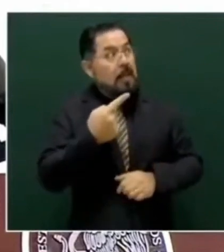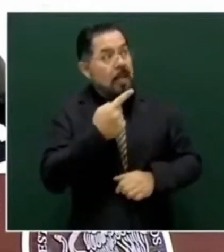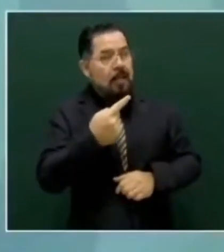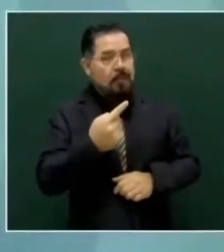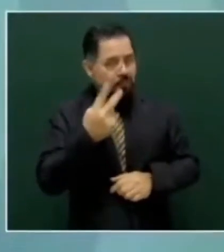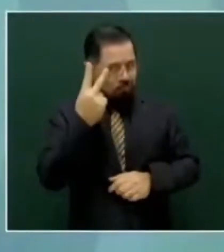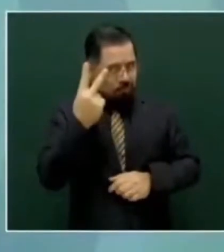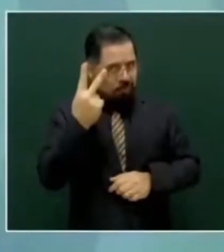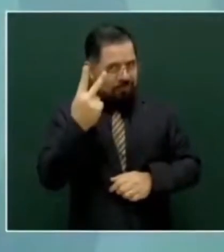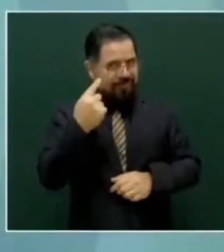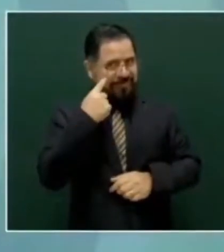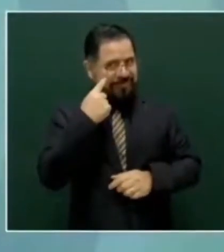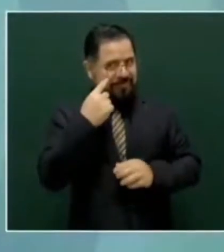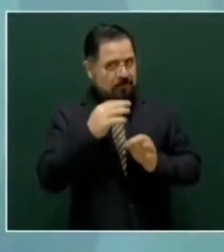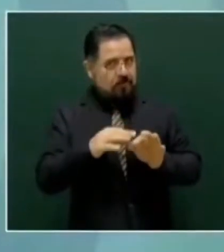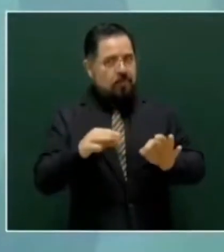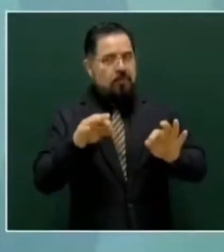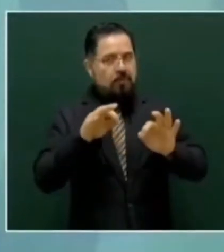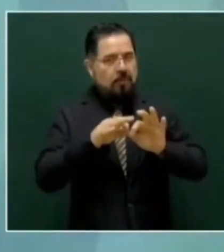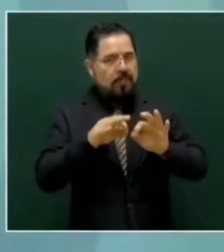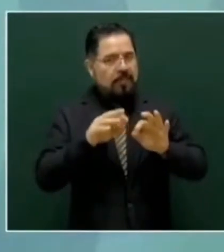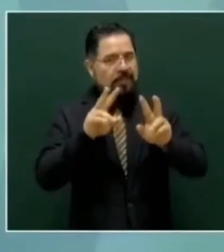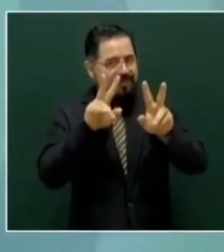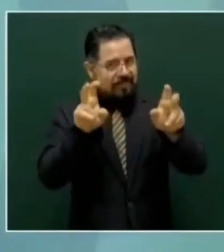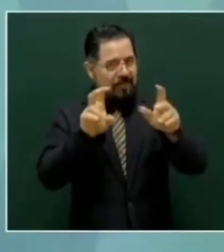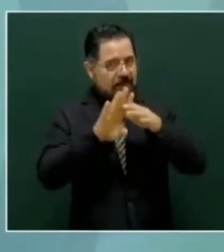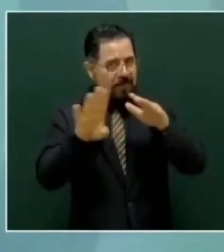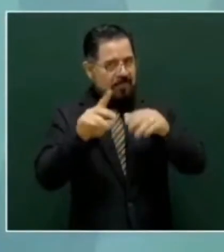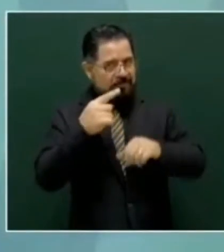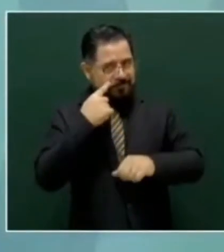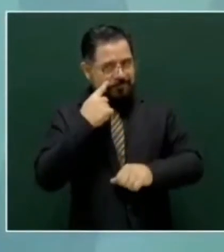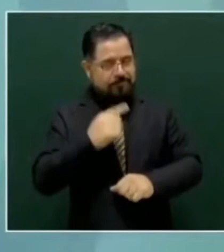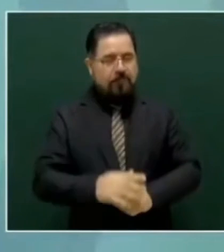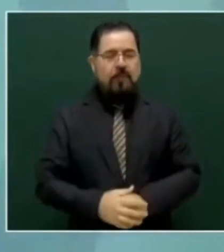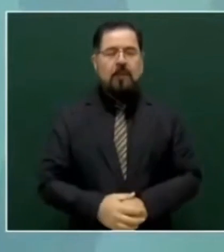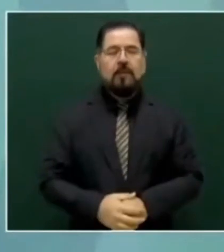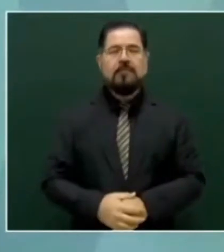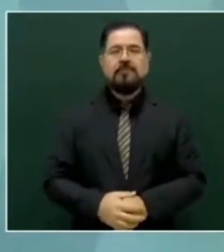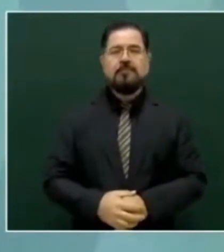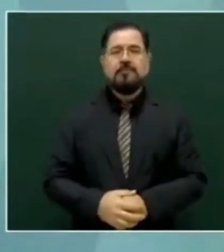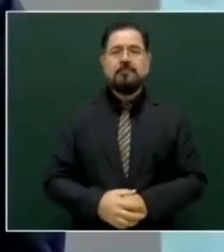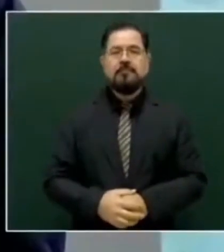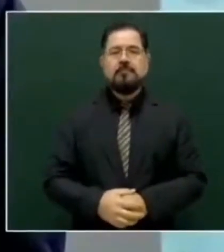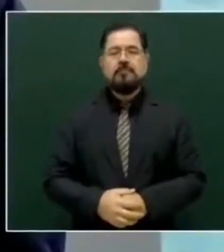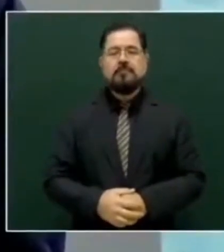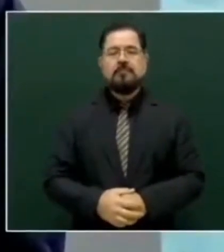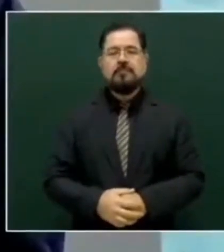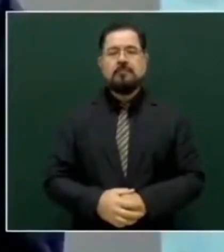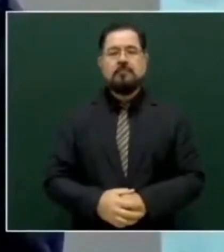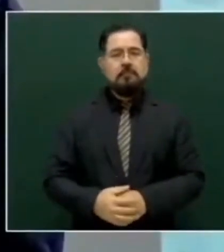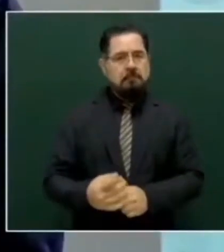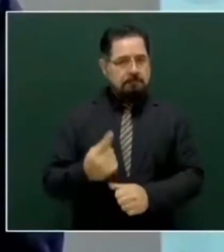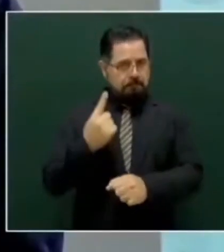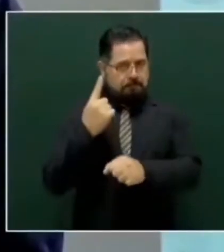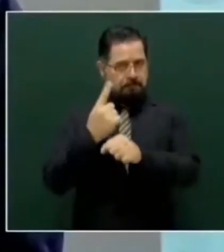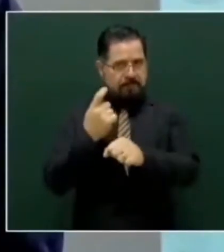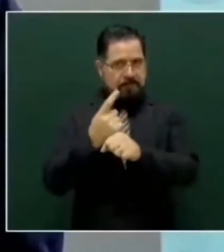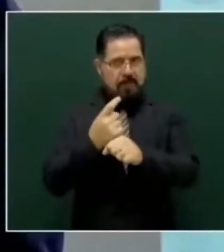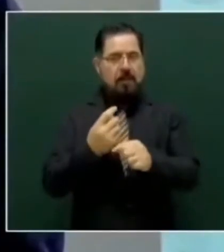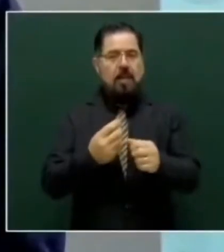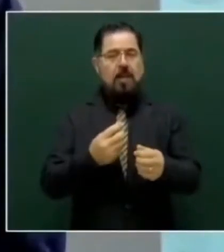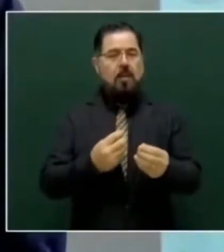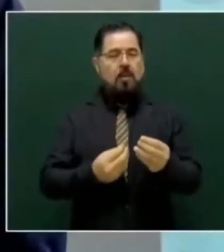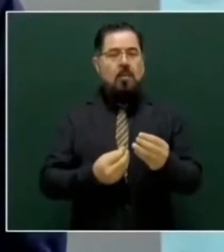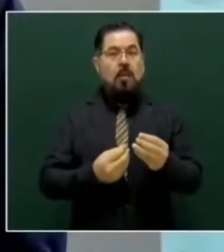importantes en materia migratoria. Primero, que está otorgando visas